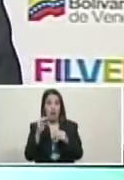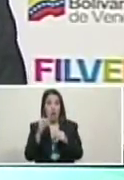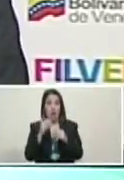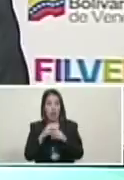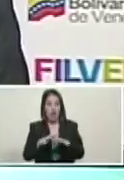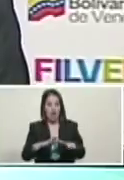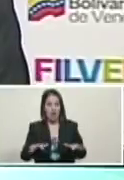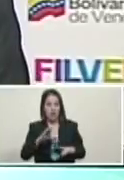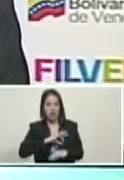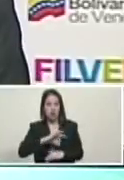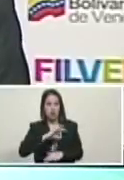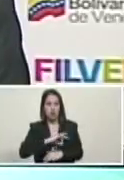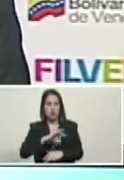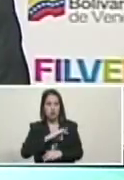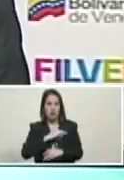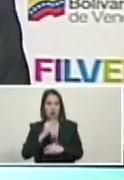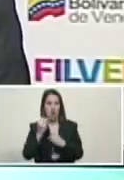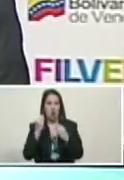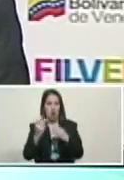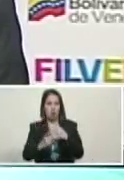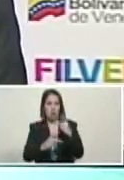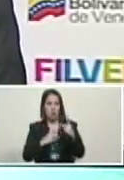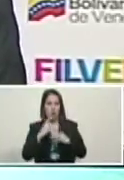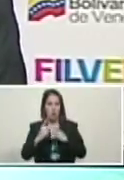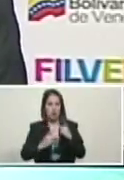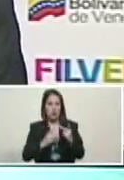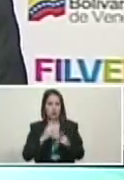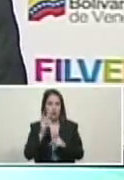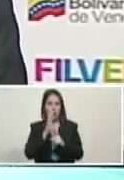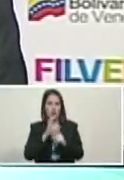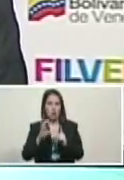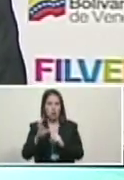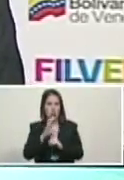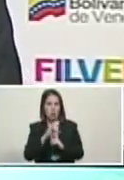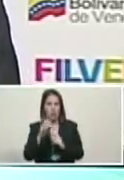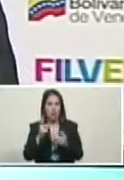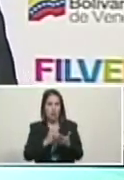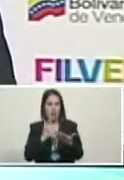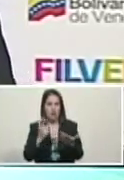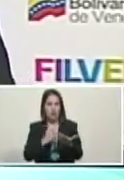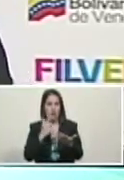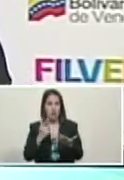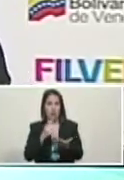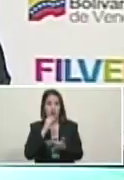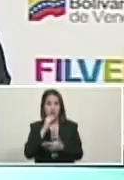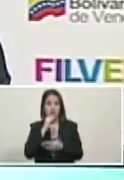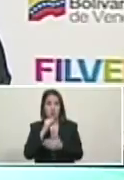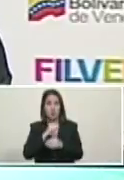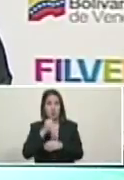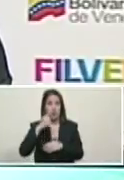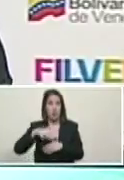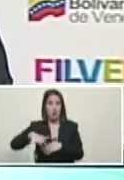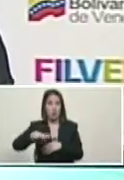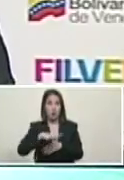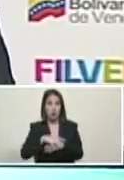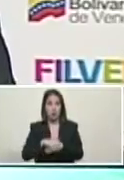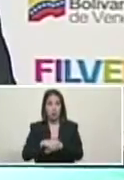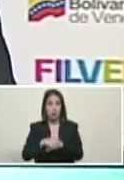los procesos de la cultura, del libro, de la información de nuestro pueblo.